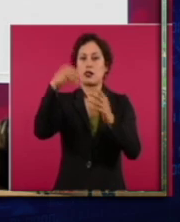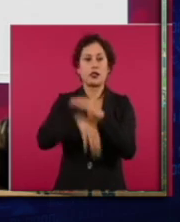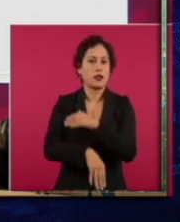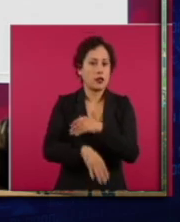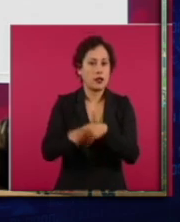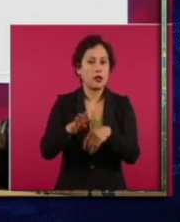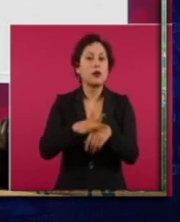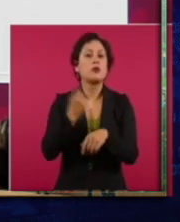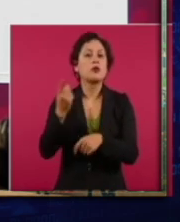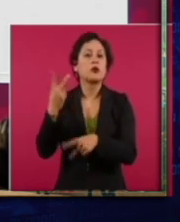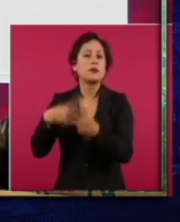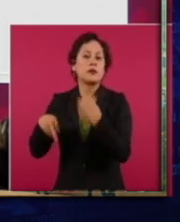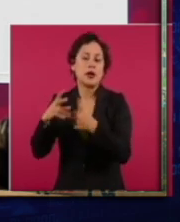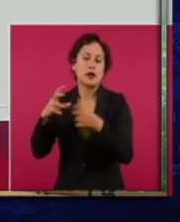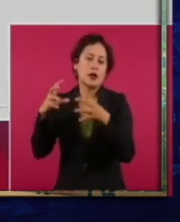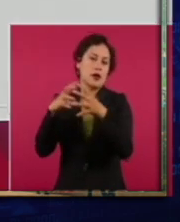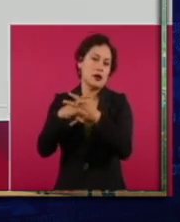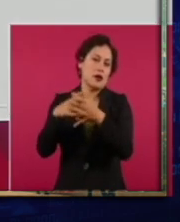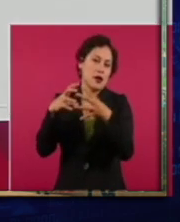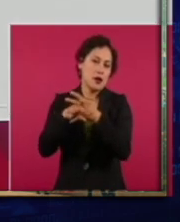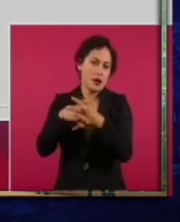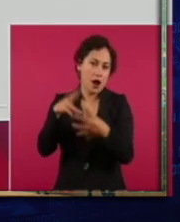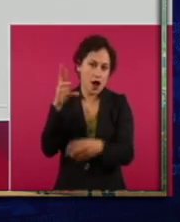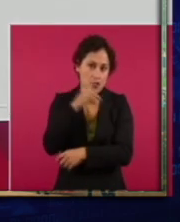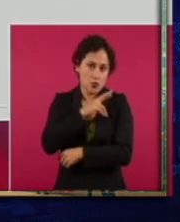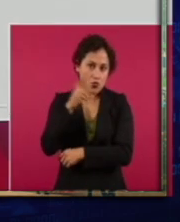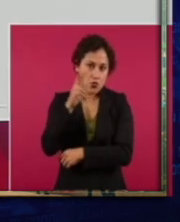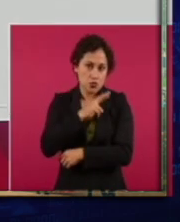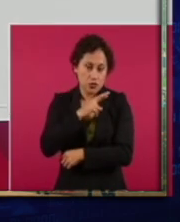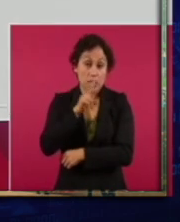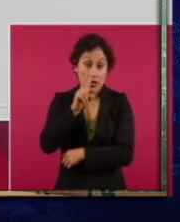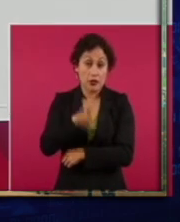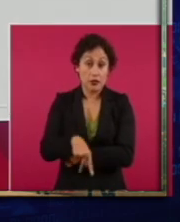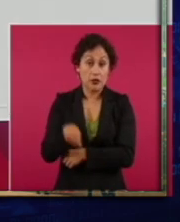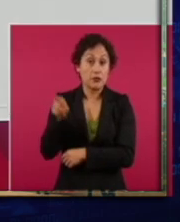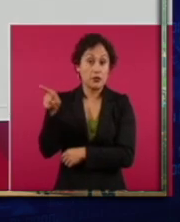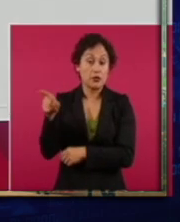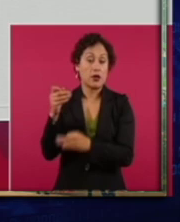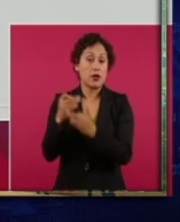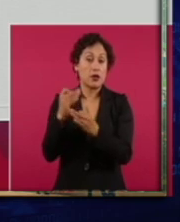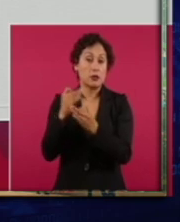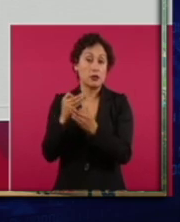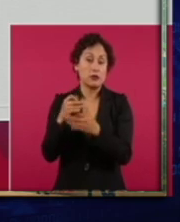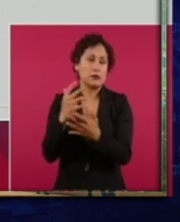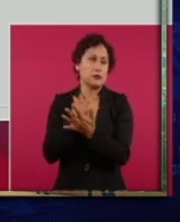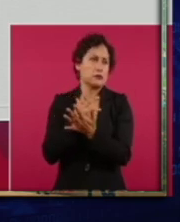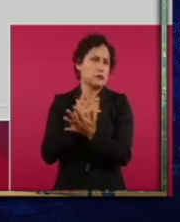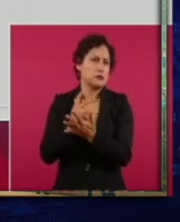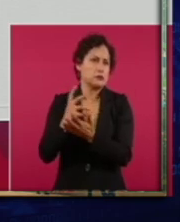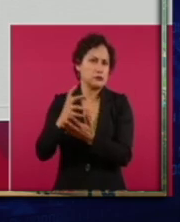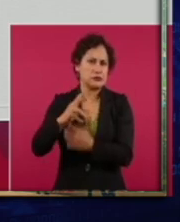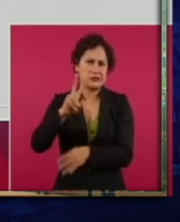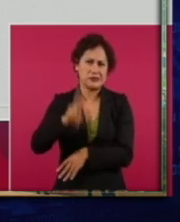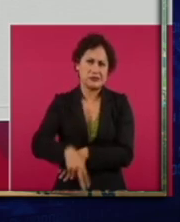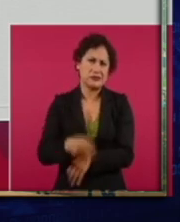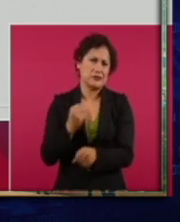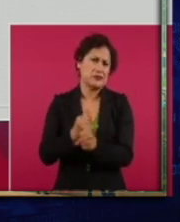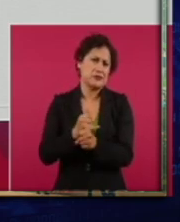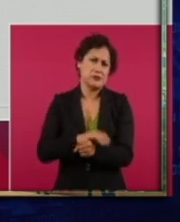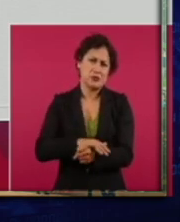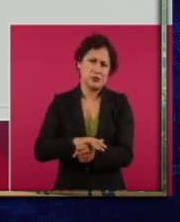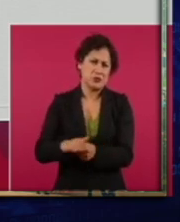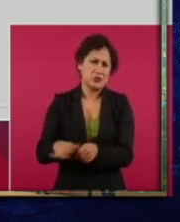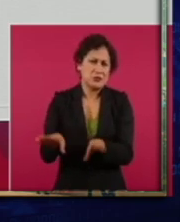acaban de llegar al extremo, porque es de lo más irracional que puede haber, la guerra y